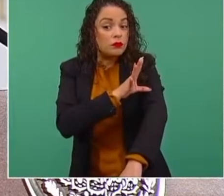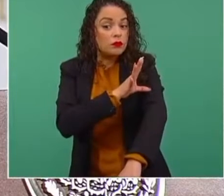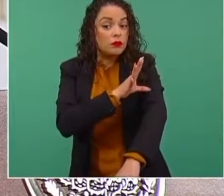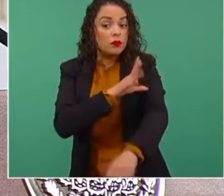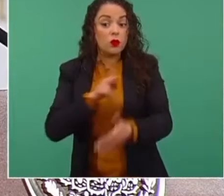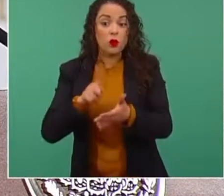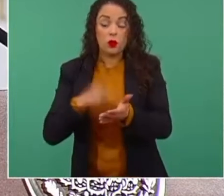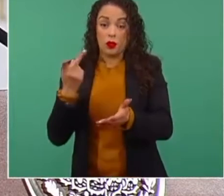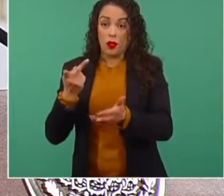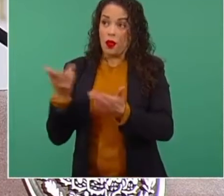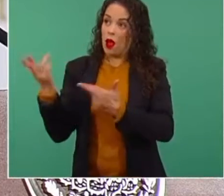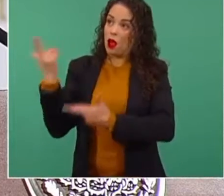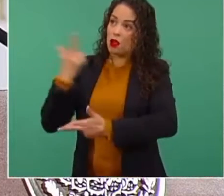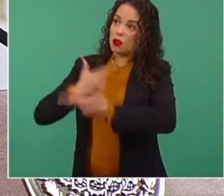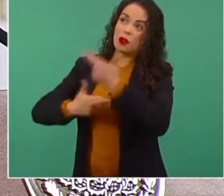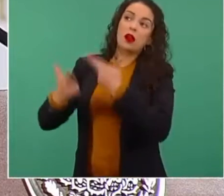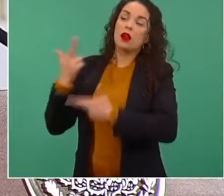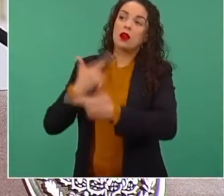a ser